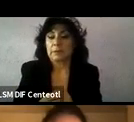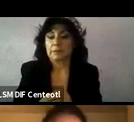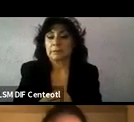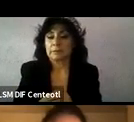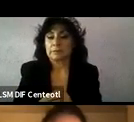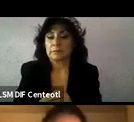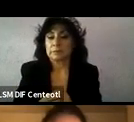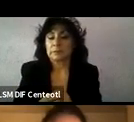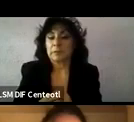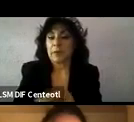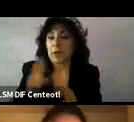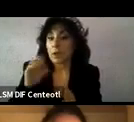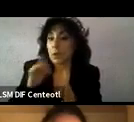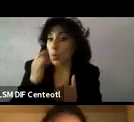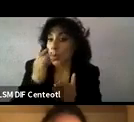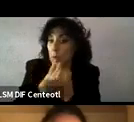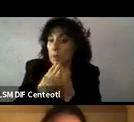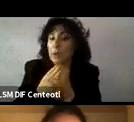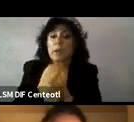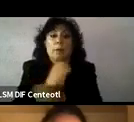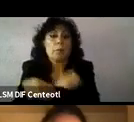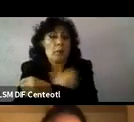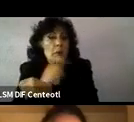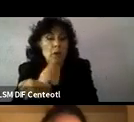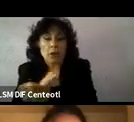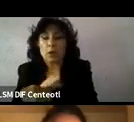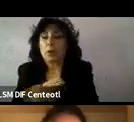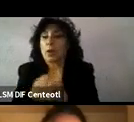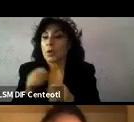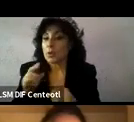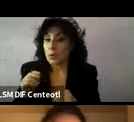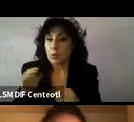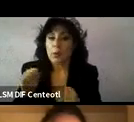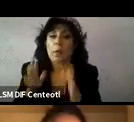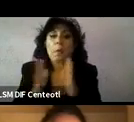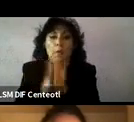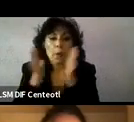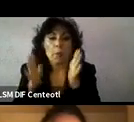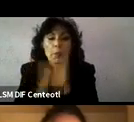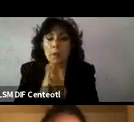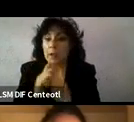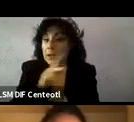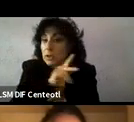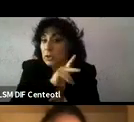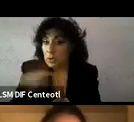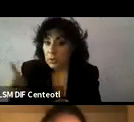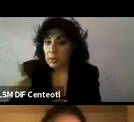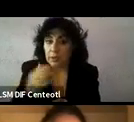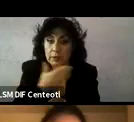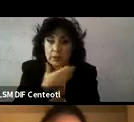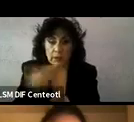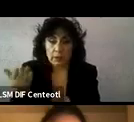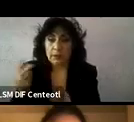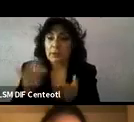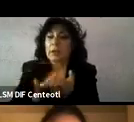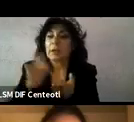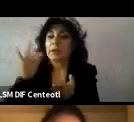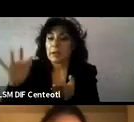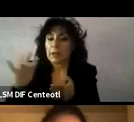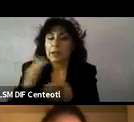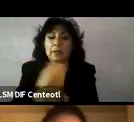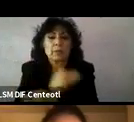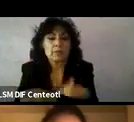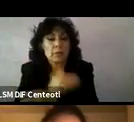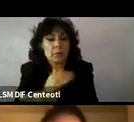No solo a las personas que coordinan, sino que participan activamente también, que son todas ustedes. Muchísimas gracias por acompañarnos a